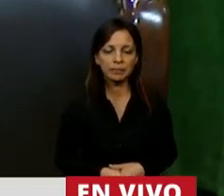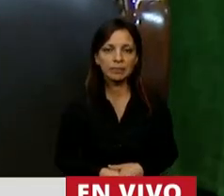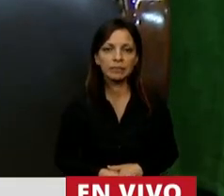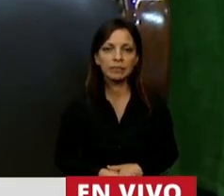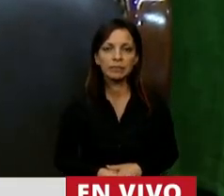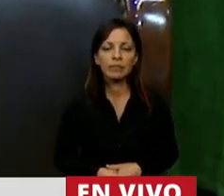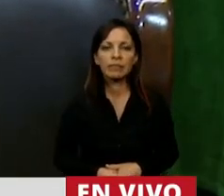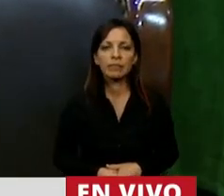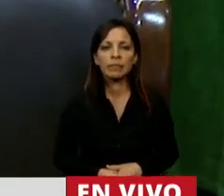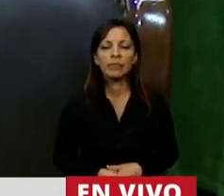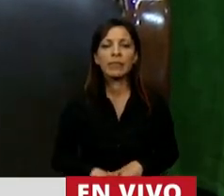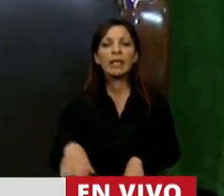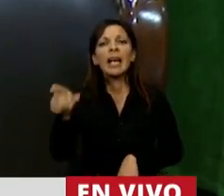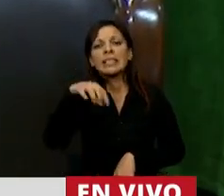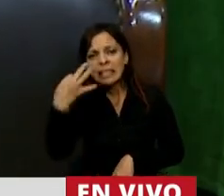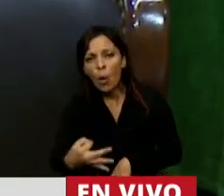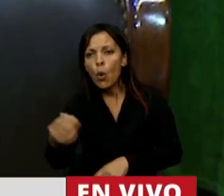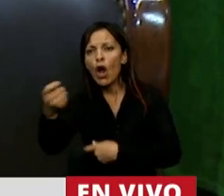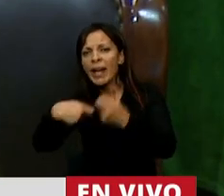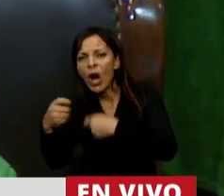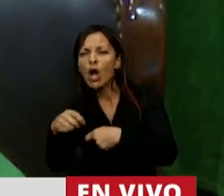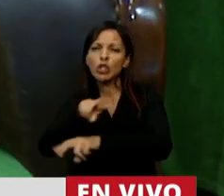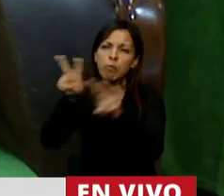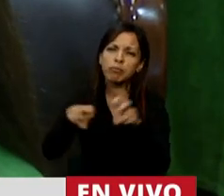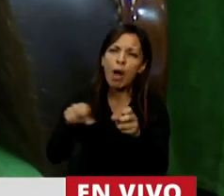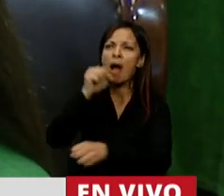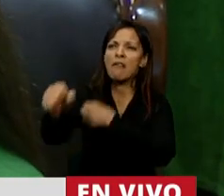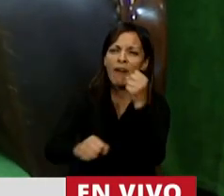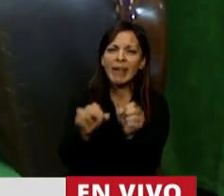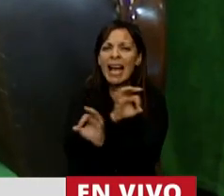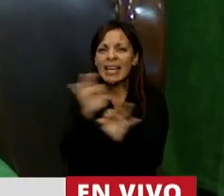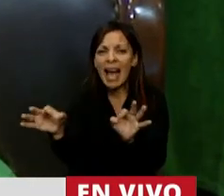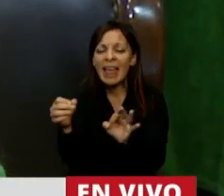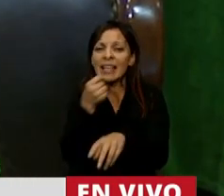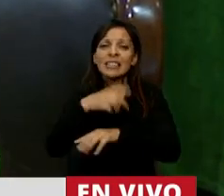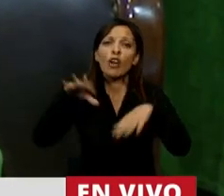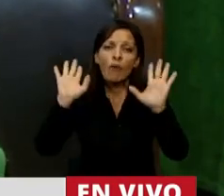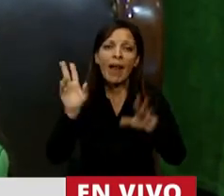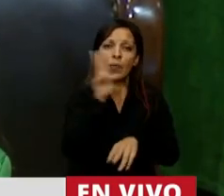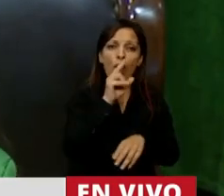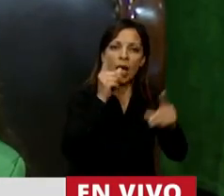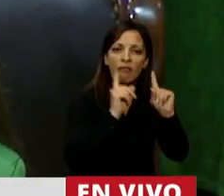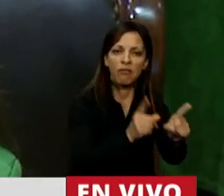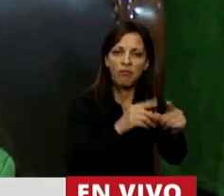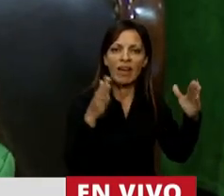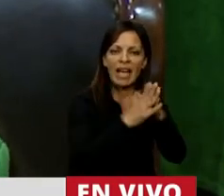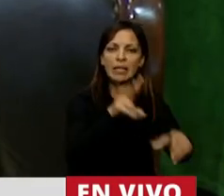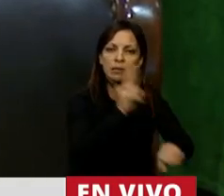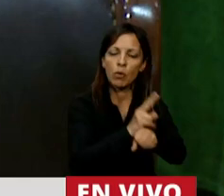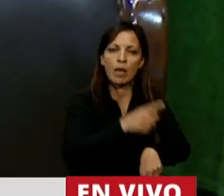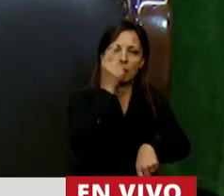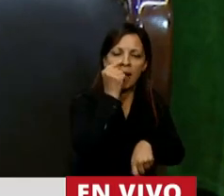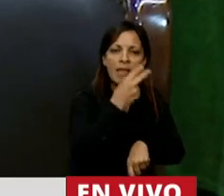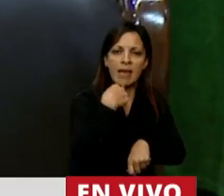No hubieran construido ni sus negocios, ni sus fortunas, ni sus fábricas si no hubiéramos estado nosotras en las casas cuidando a los hijos, a los padres